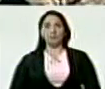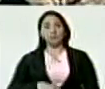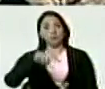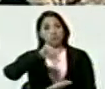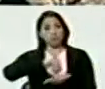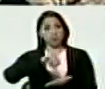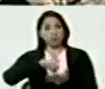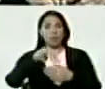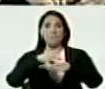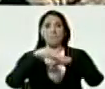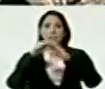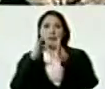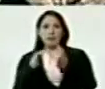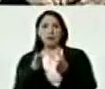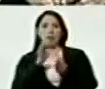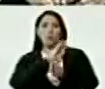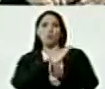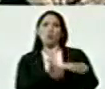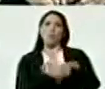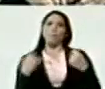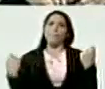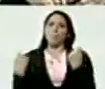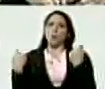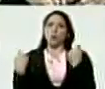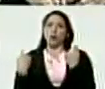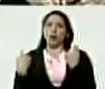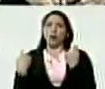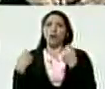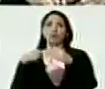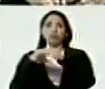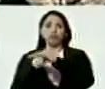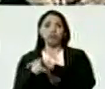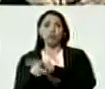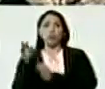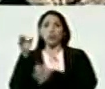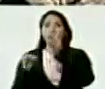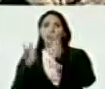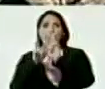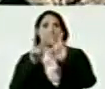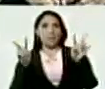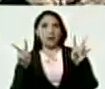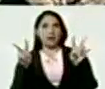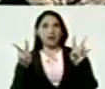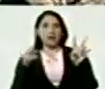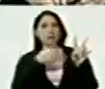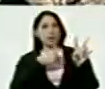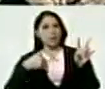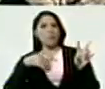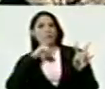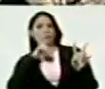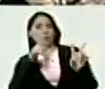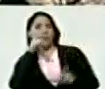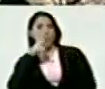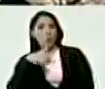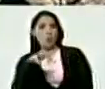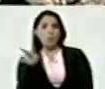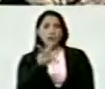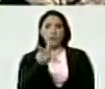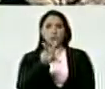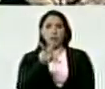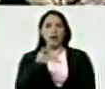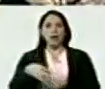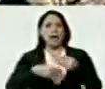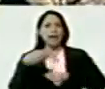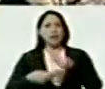del Ministerio del Poder Popular para Relaciones Interiores, Justicia y Paz, queremos informar al pueblo de Venezuela que hemos hecho